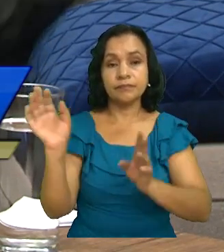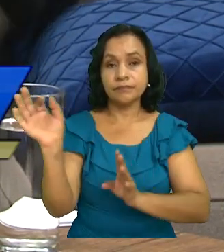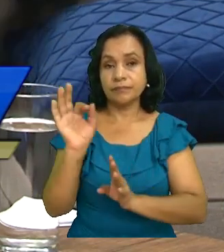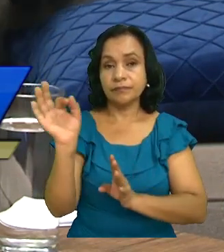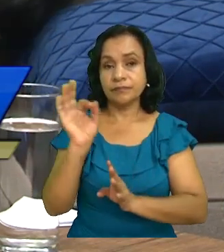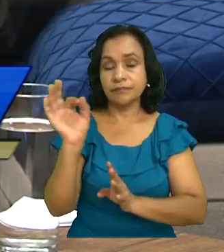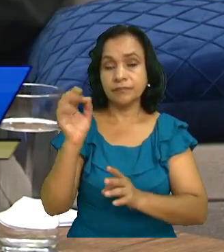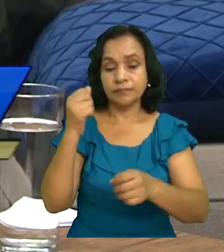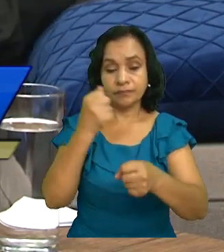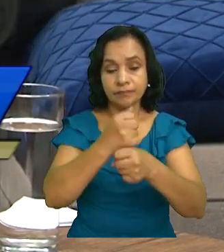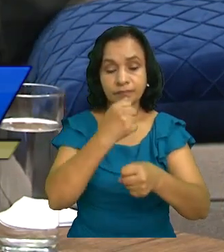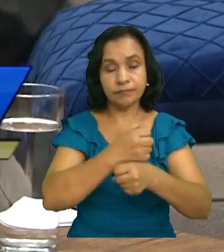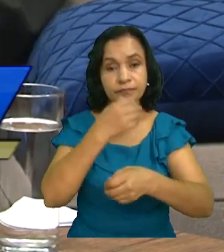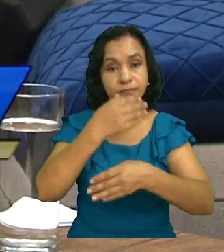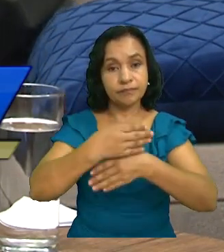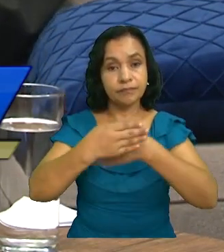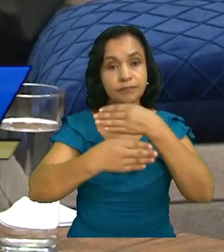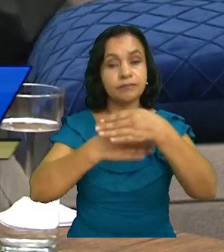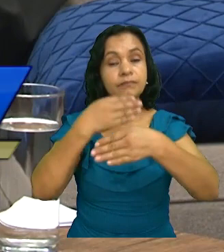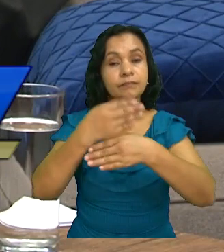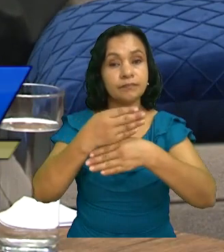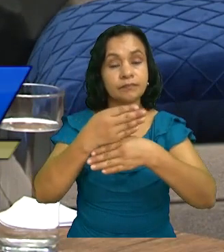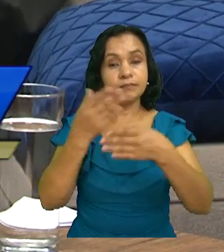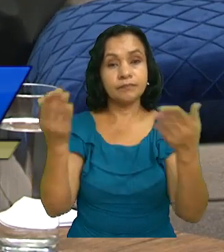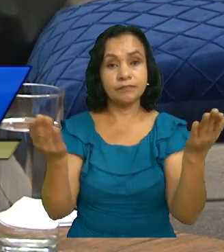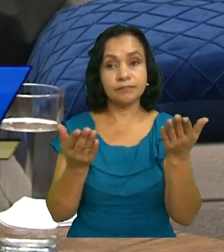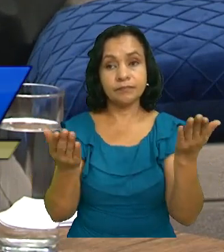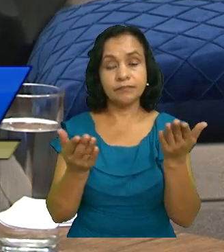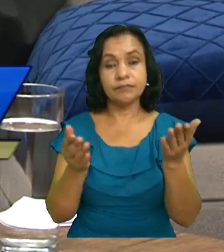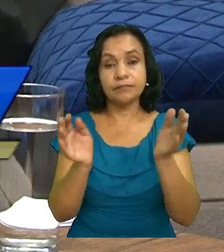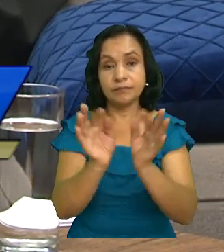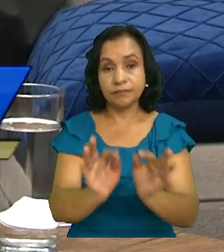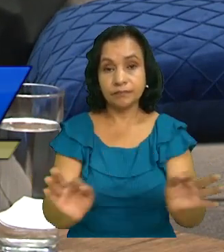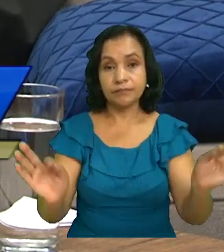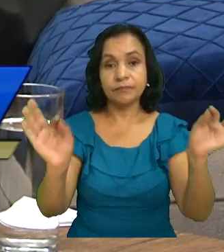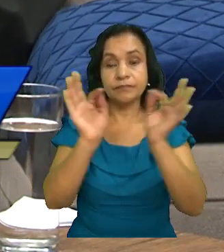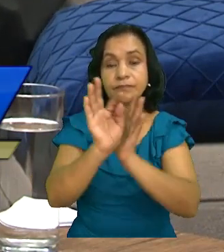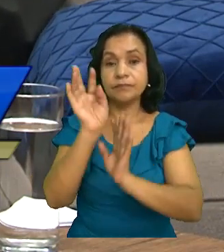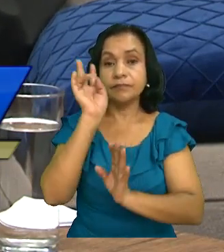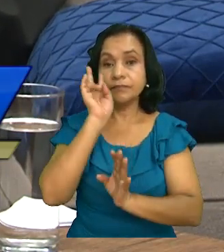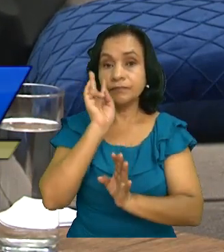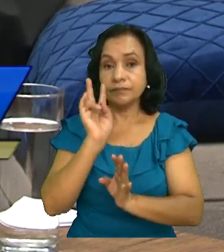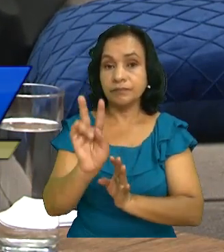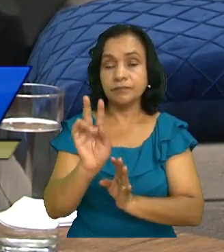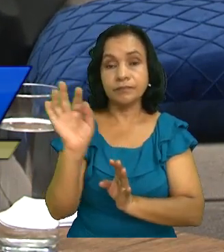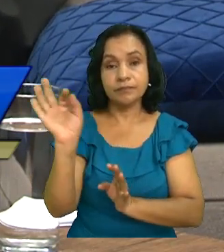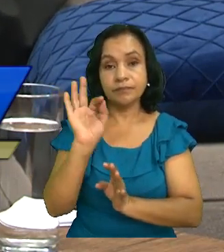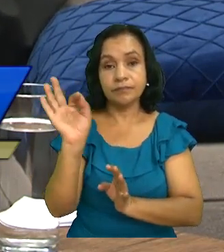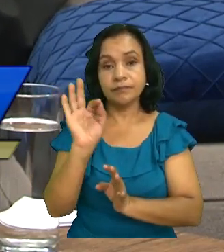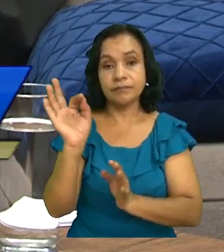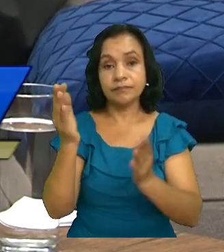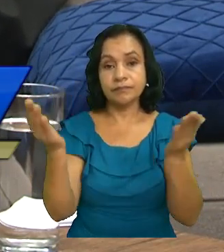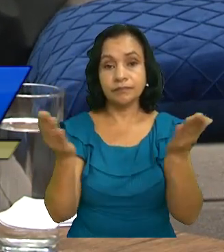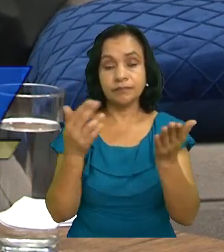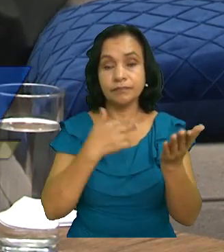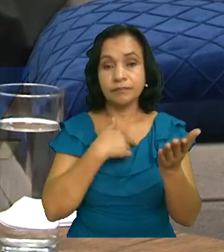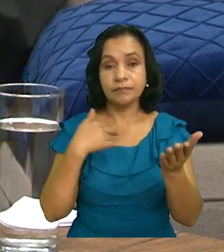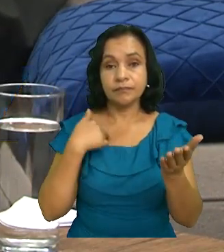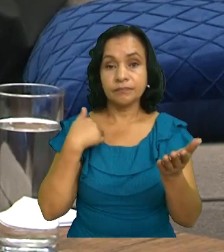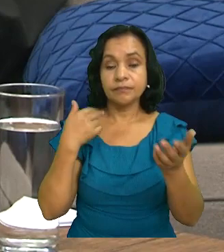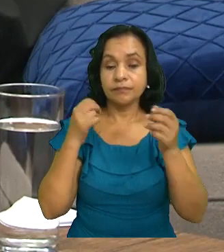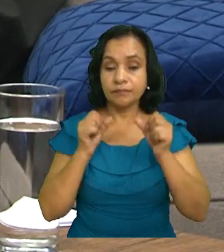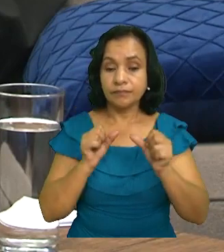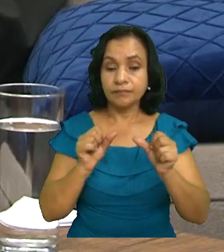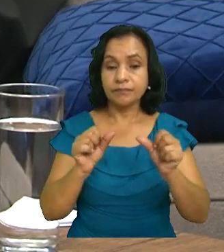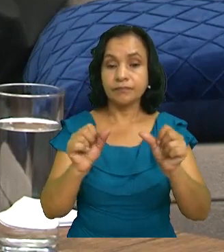que las obras de infraestructura vial tienen ese impacto, de tal manera que las obras de infraestructura vial